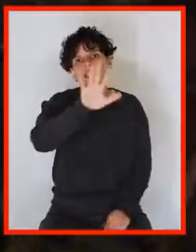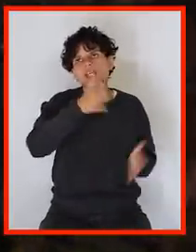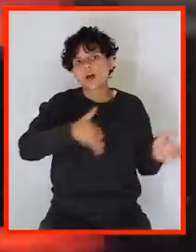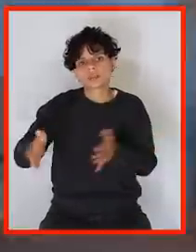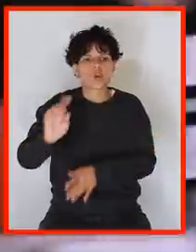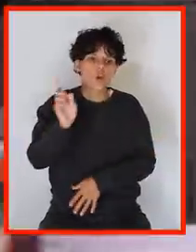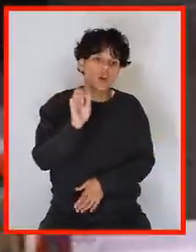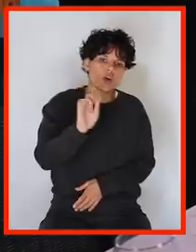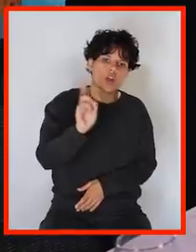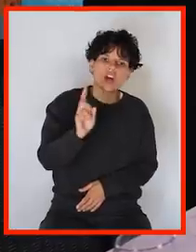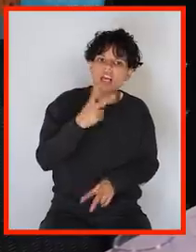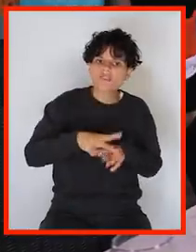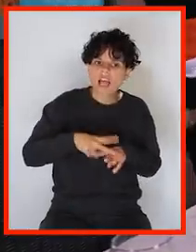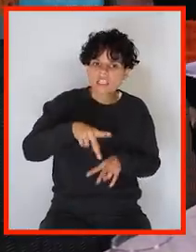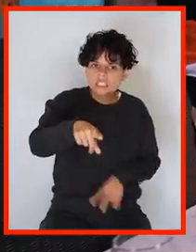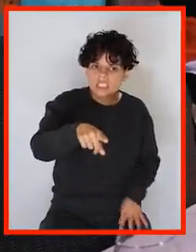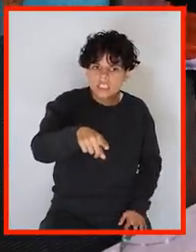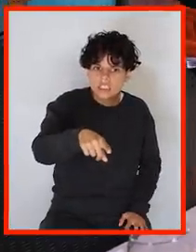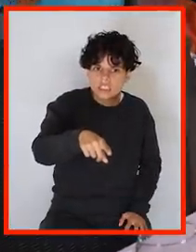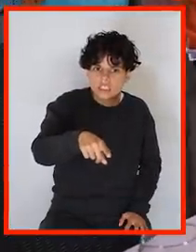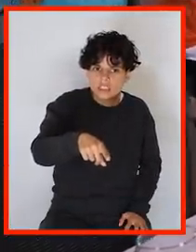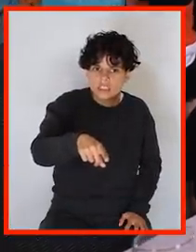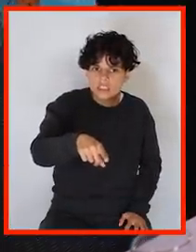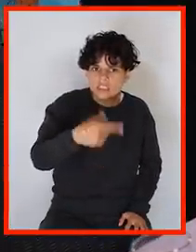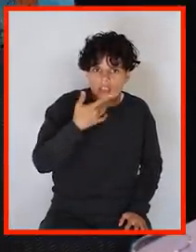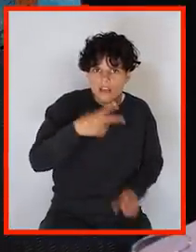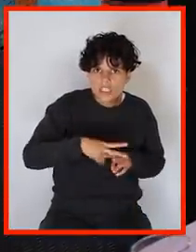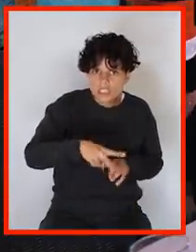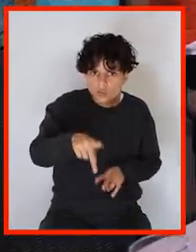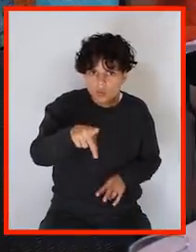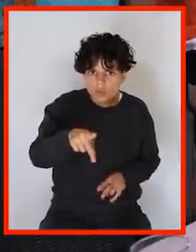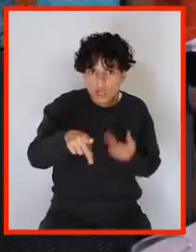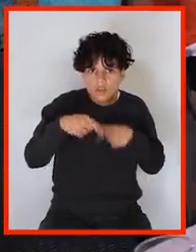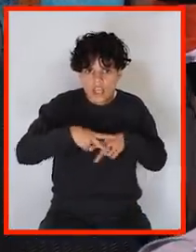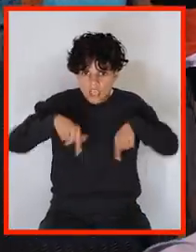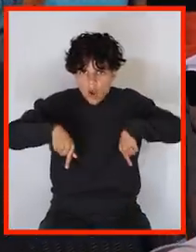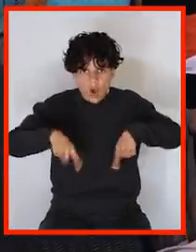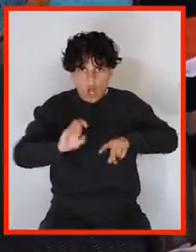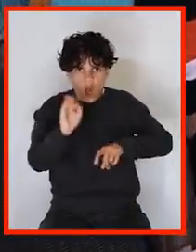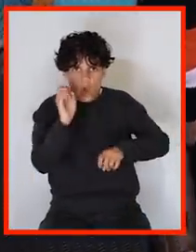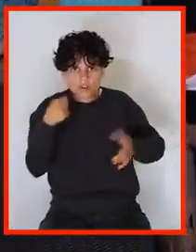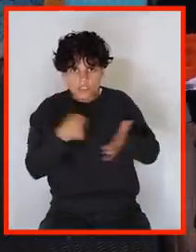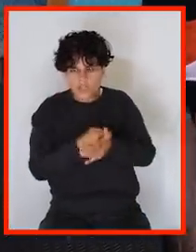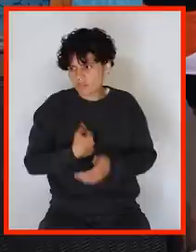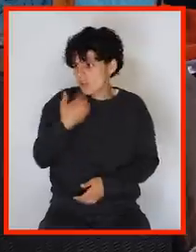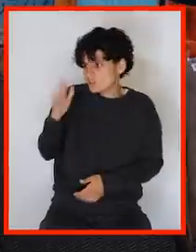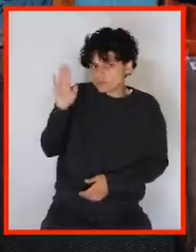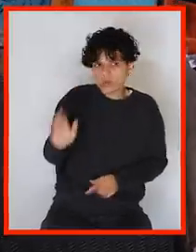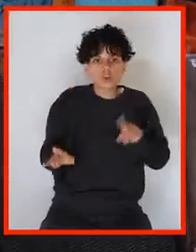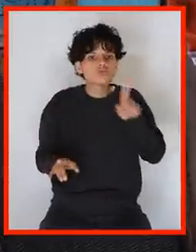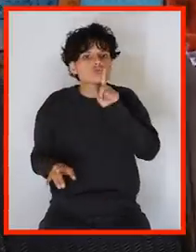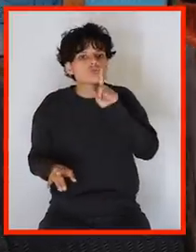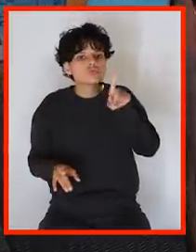25 capítulos. No. Vaya a hacer la turbochela. Oye, pero lo quería hacer ahora o al final. Da lo mismo, sí. No, pues sí. Yo me